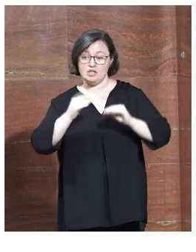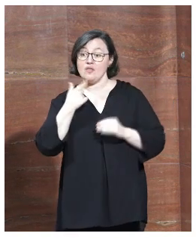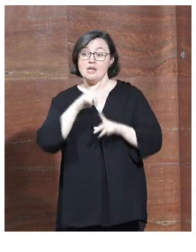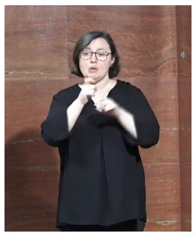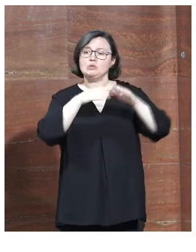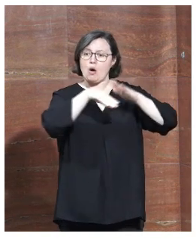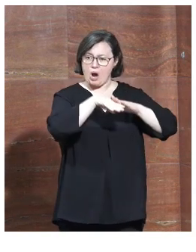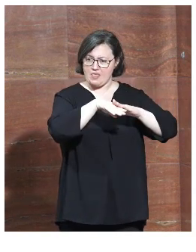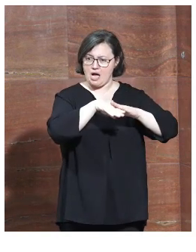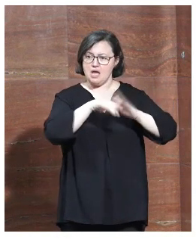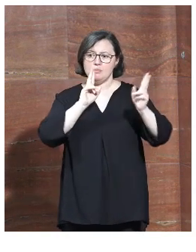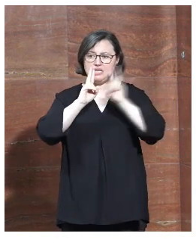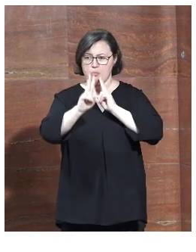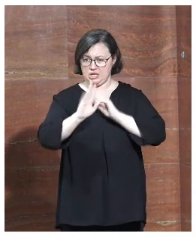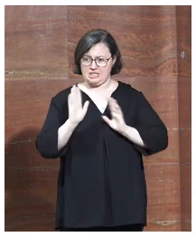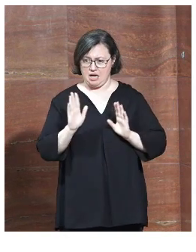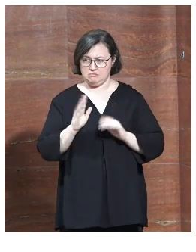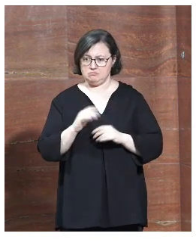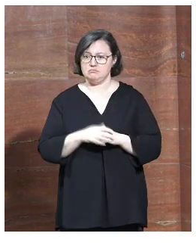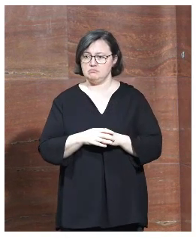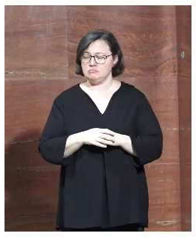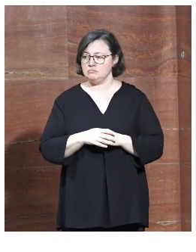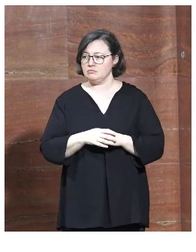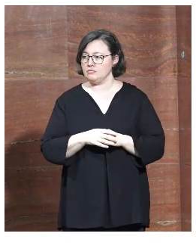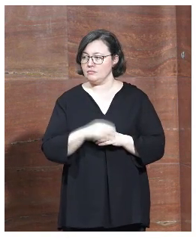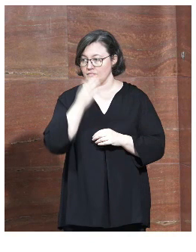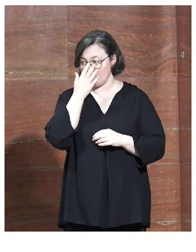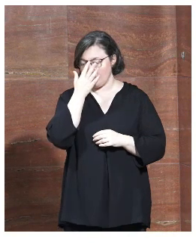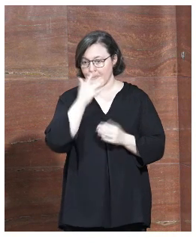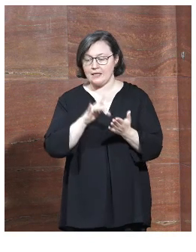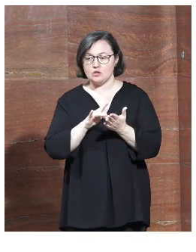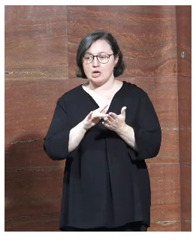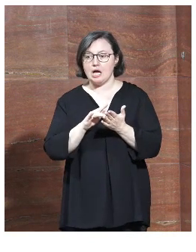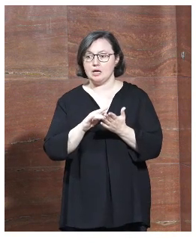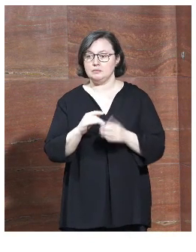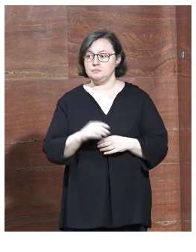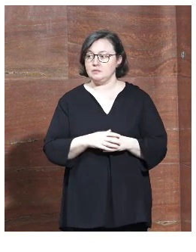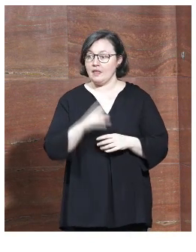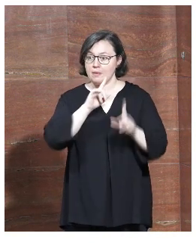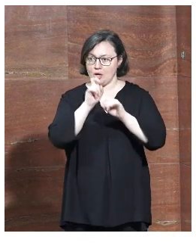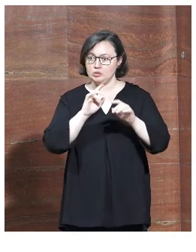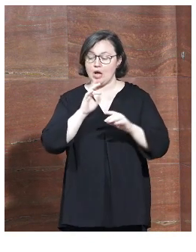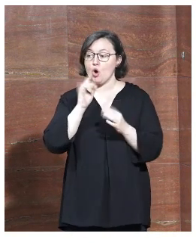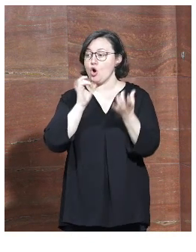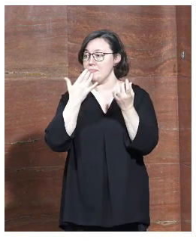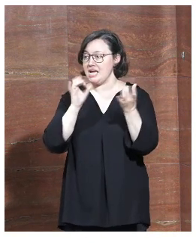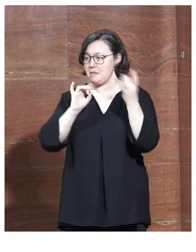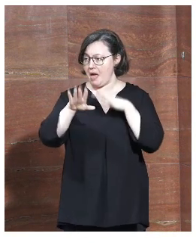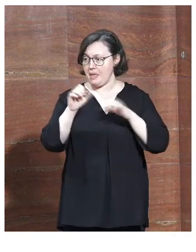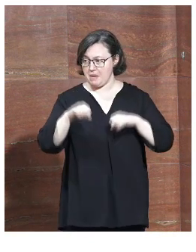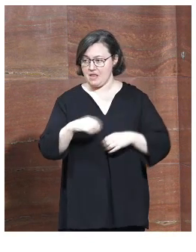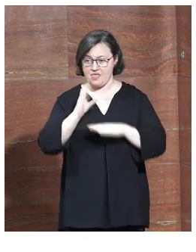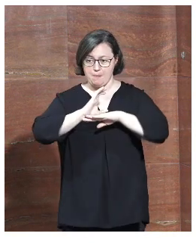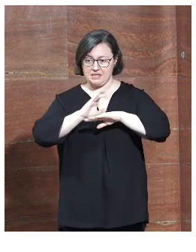Perfecto. Ahora mismo no tenemos la señal con Vitoria, entonces posteriormente se le puede responder a esa pregunta a través del email del